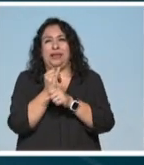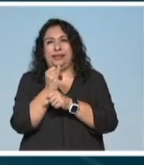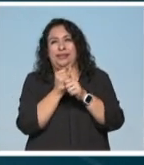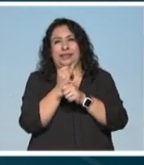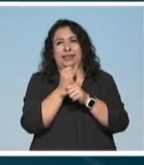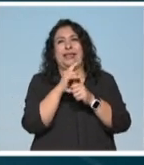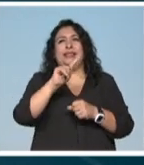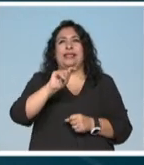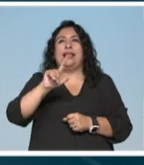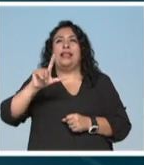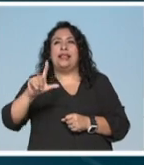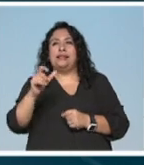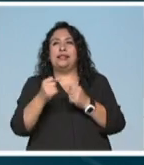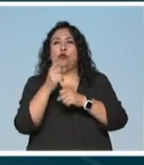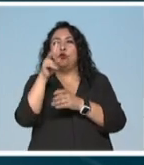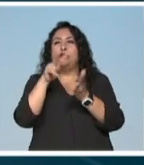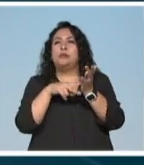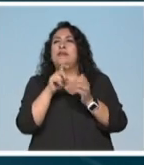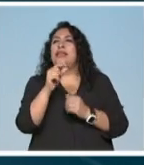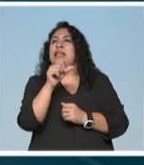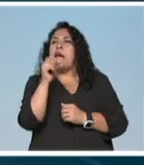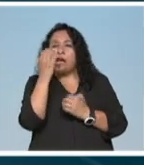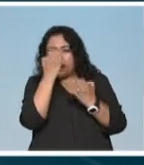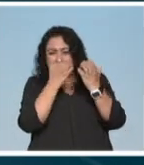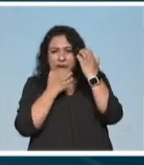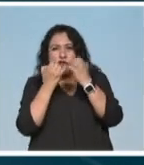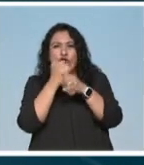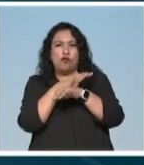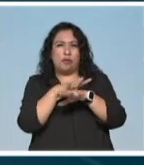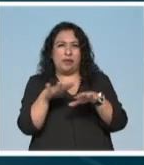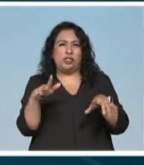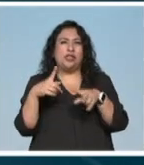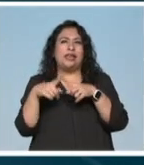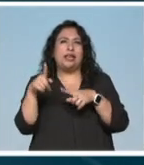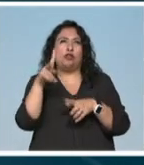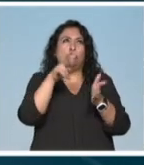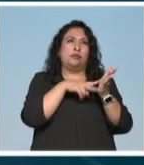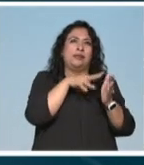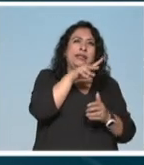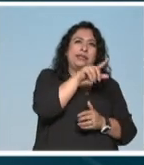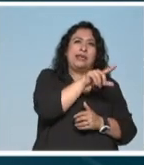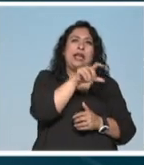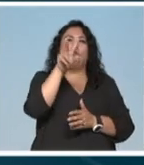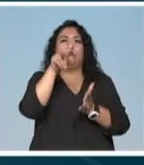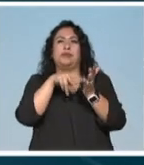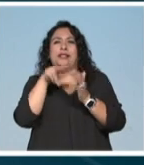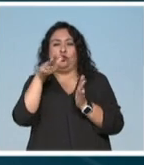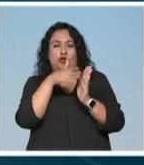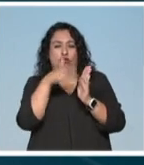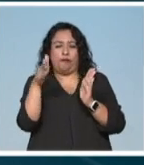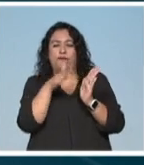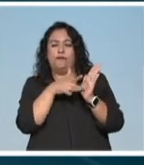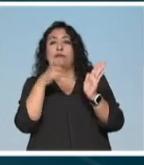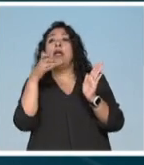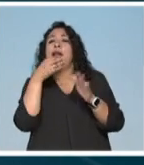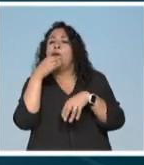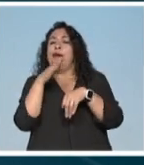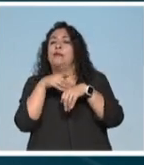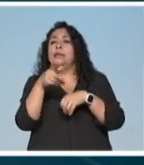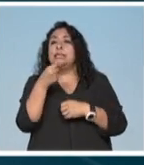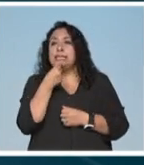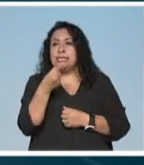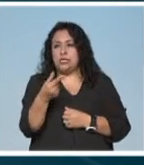The Lancet en 2020, basado en el análisis de datos levantados entre 2017 y 2018, ya indicaba que